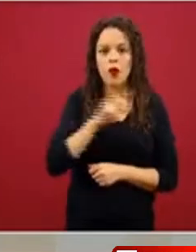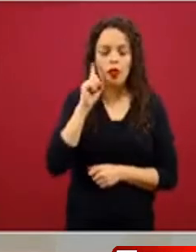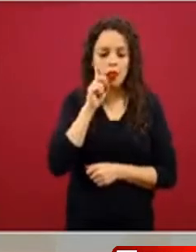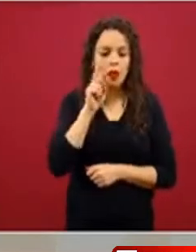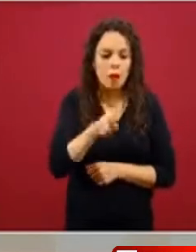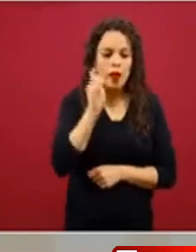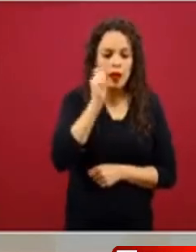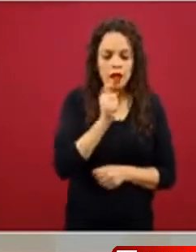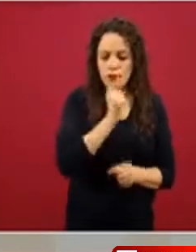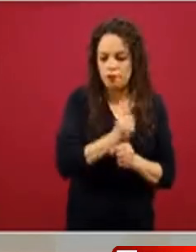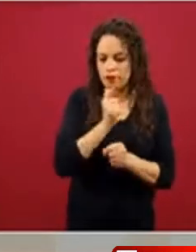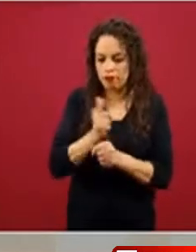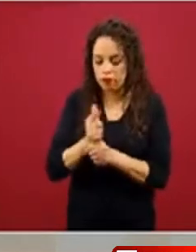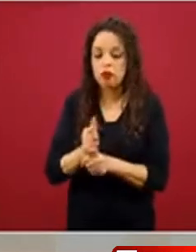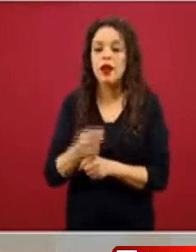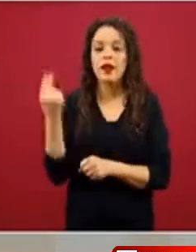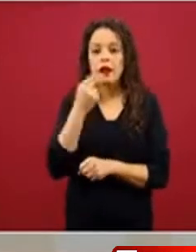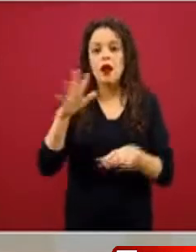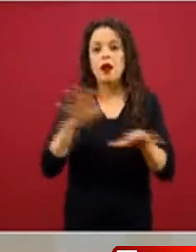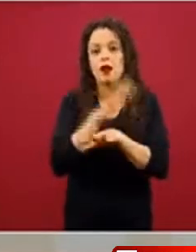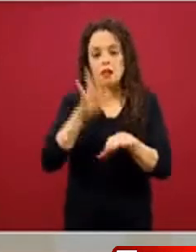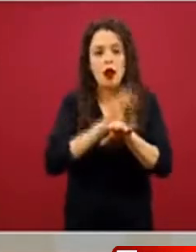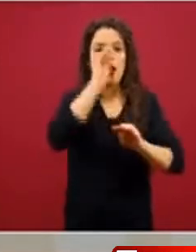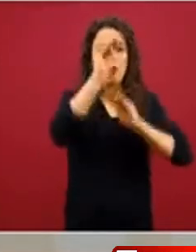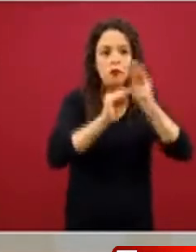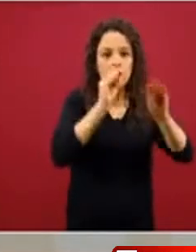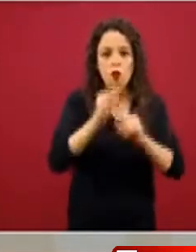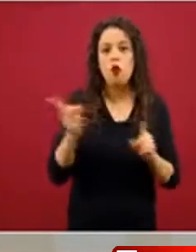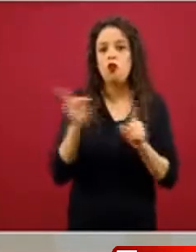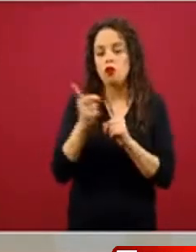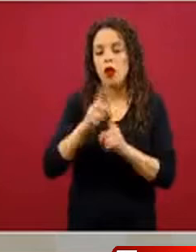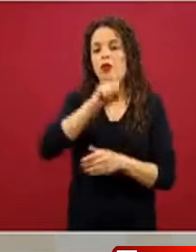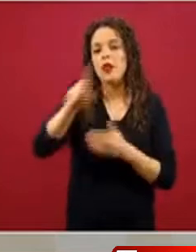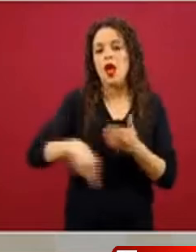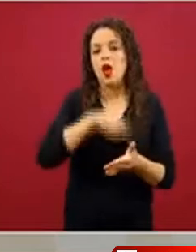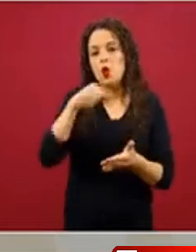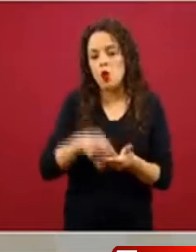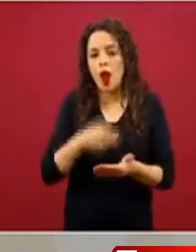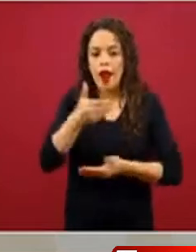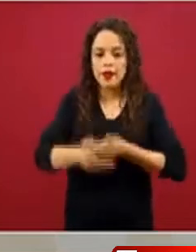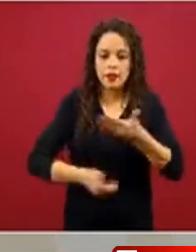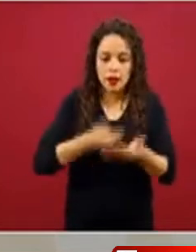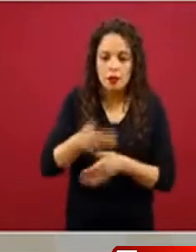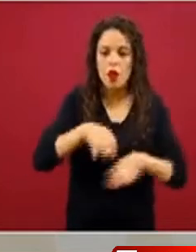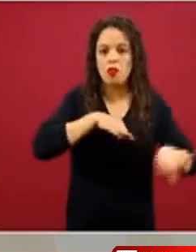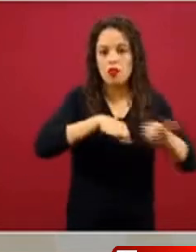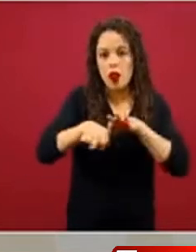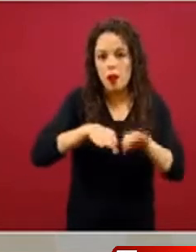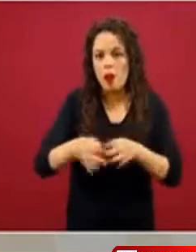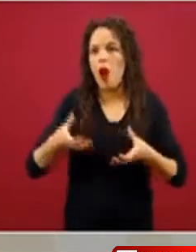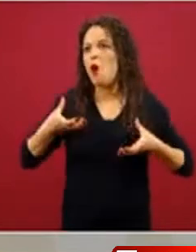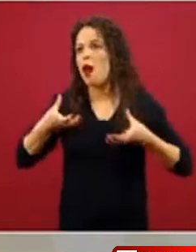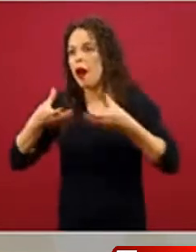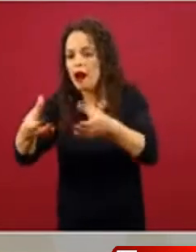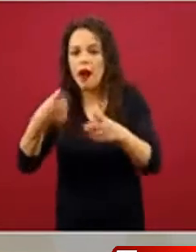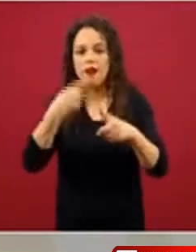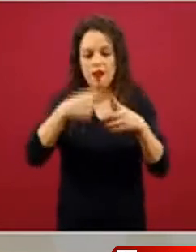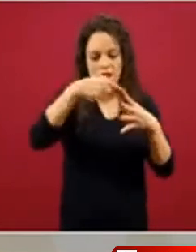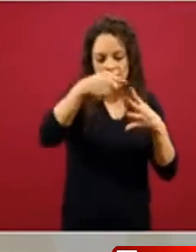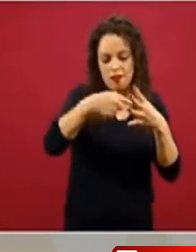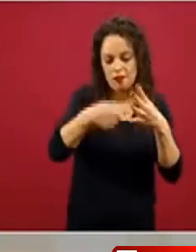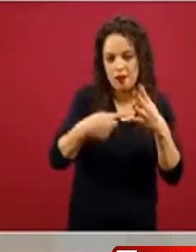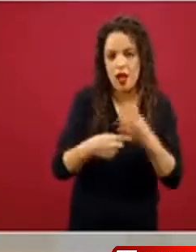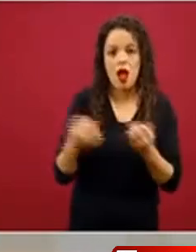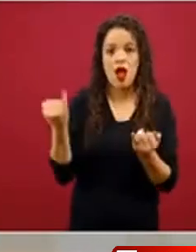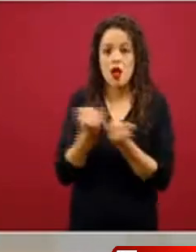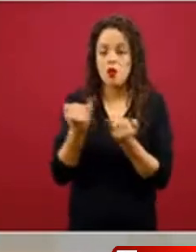procesos de adaptación que se tienen que hacer en comercios, en servicios, en trabajos, en lugares públicos, etcétera, etcétera, como en su momento